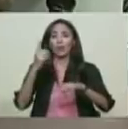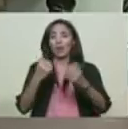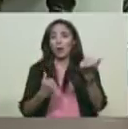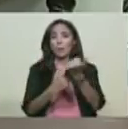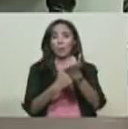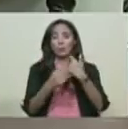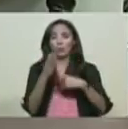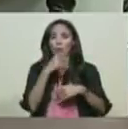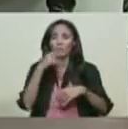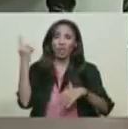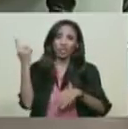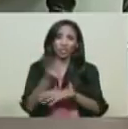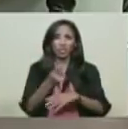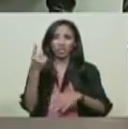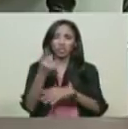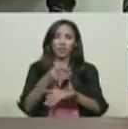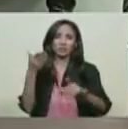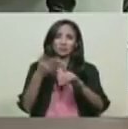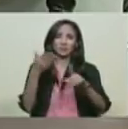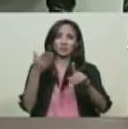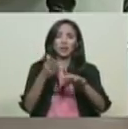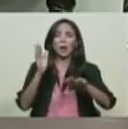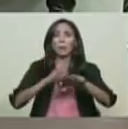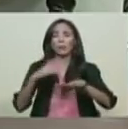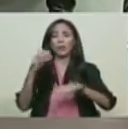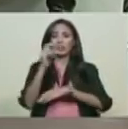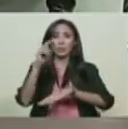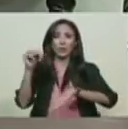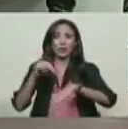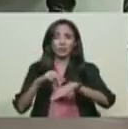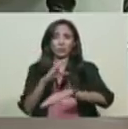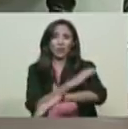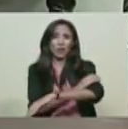de autodestrucción del Parlamento Adeco Burgués.